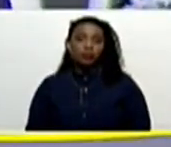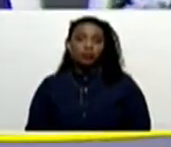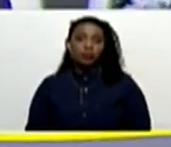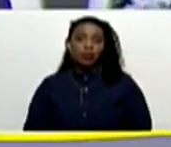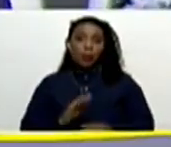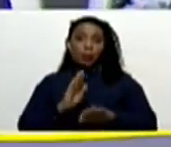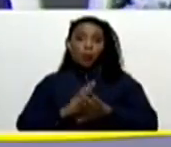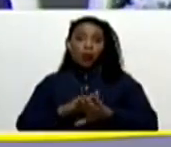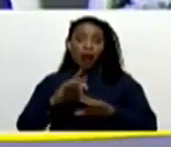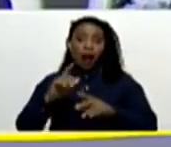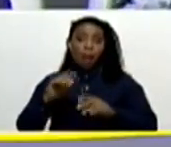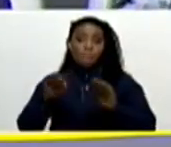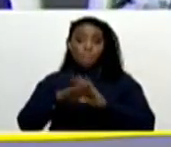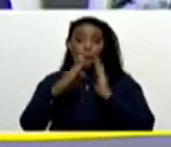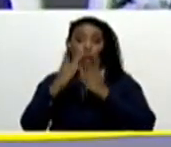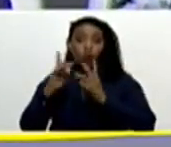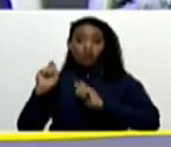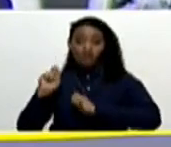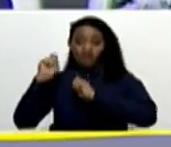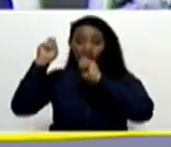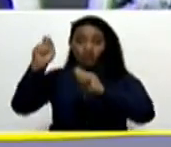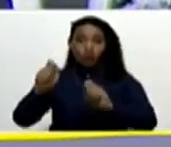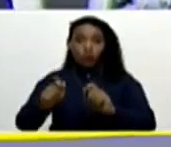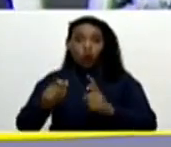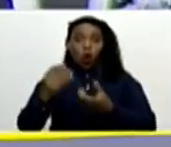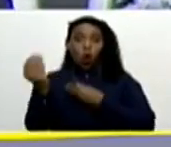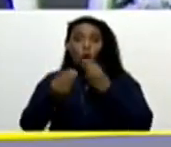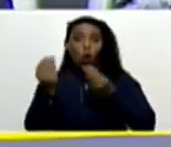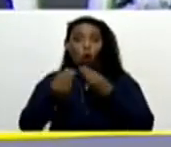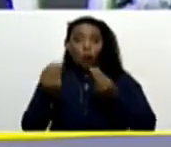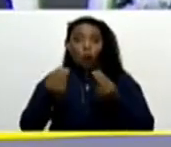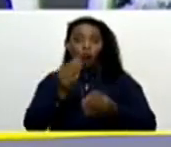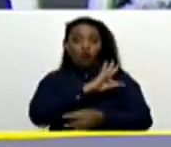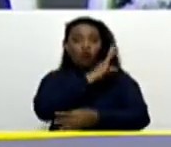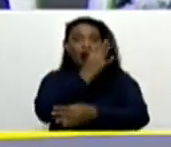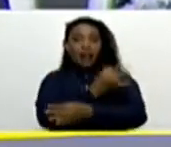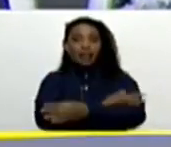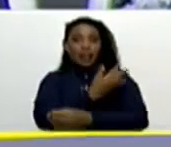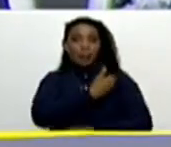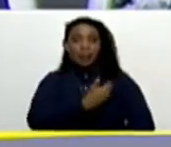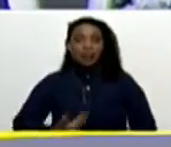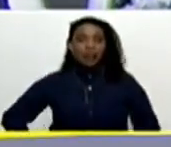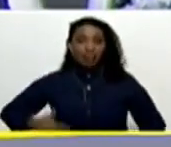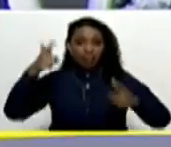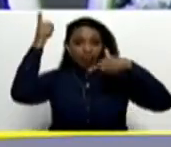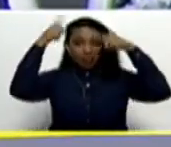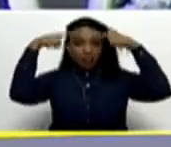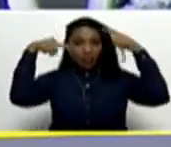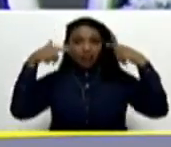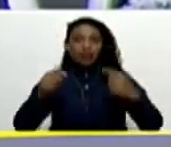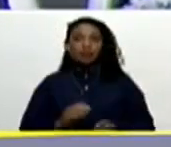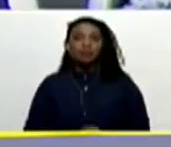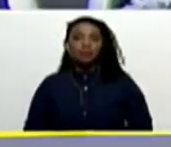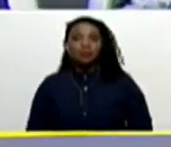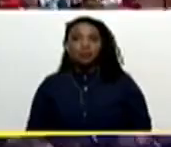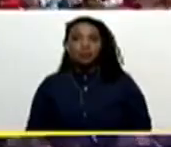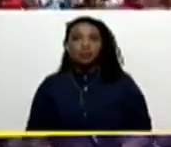al mundo una persona con el calibre del presidente Hugo Chávez.